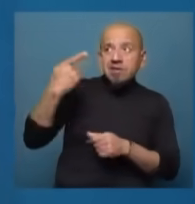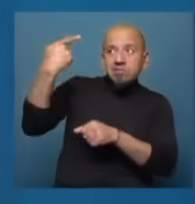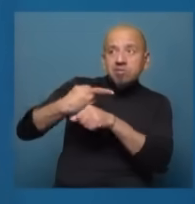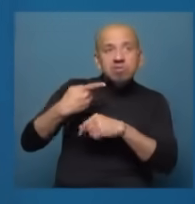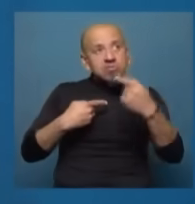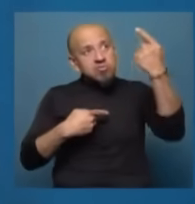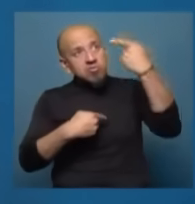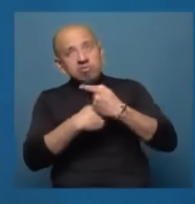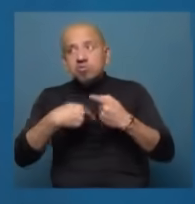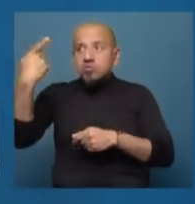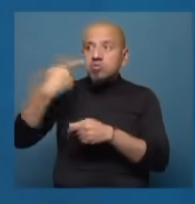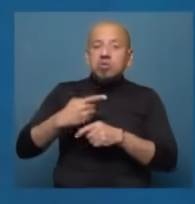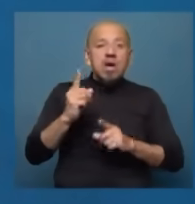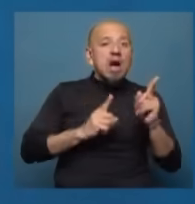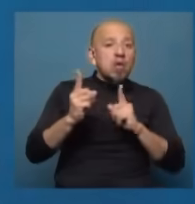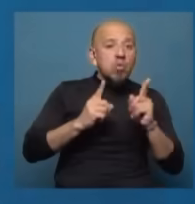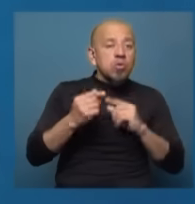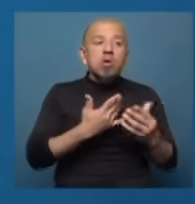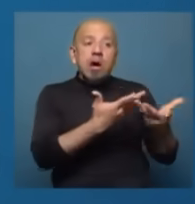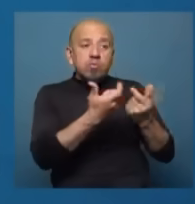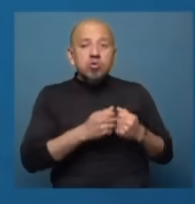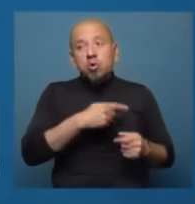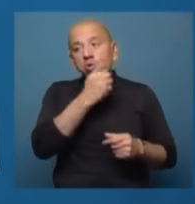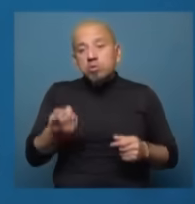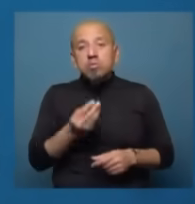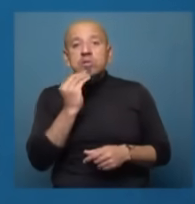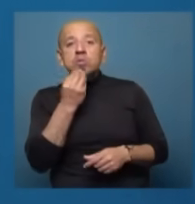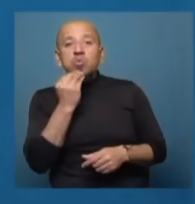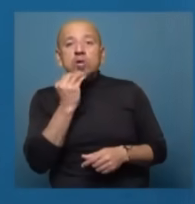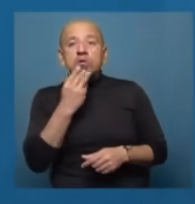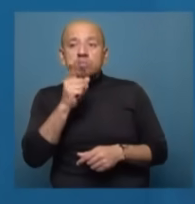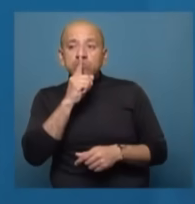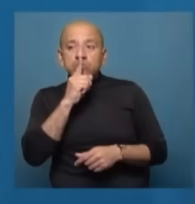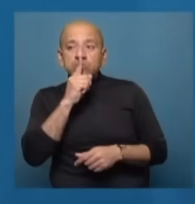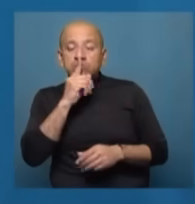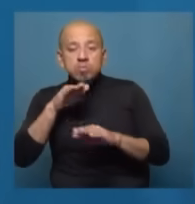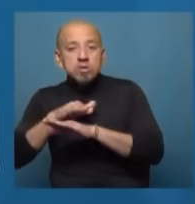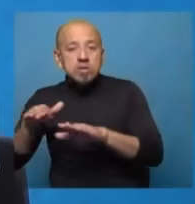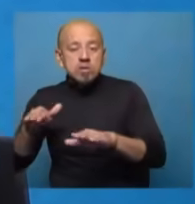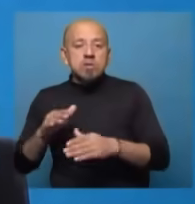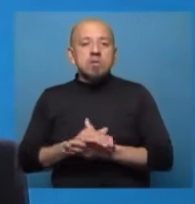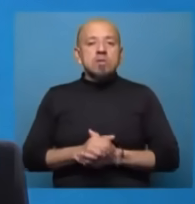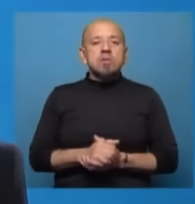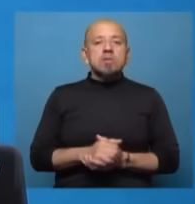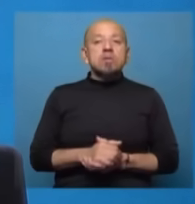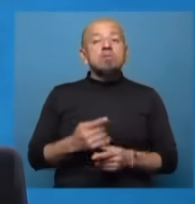algunos voces y otras hicieron silencio gracias a las que hicieron silencio el tiempo me dio la